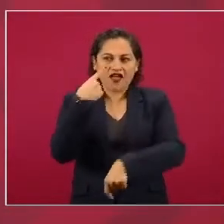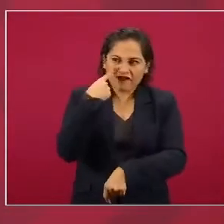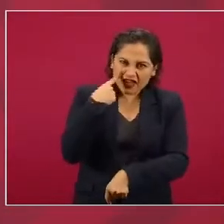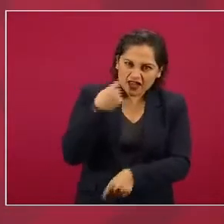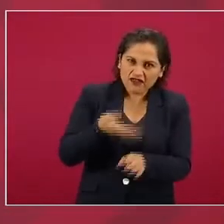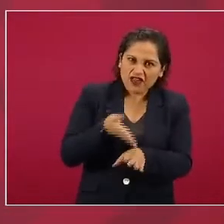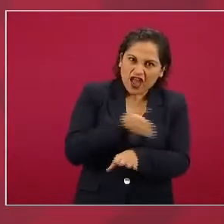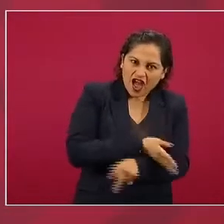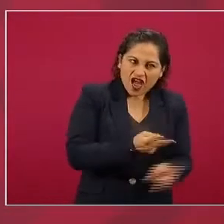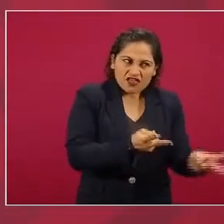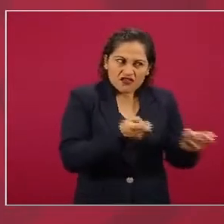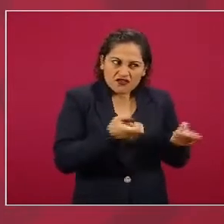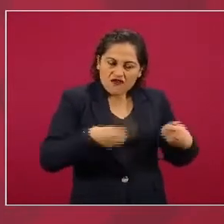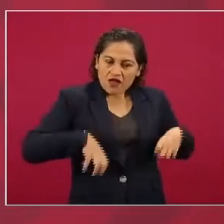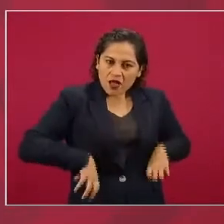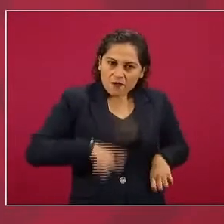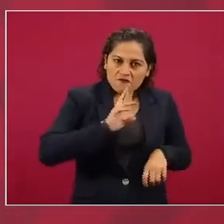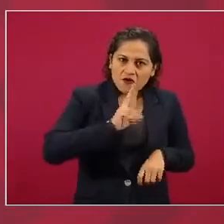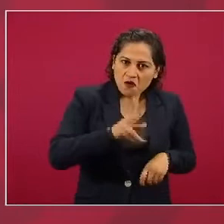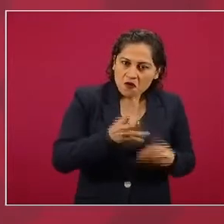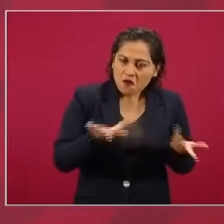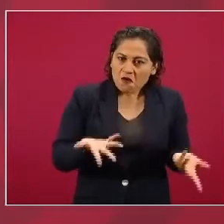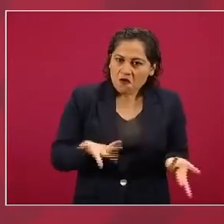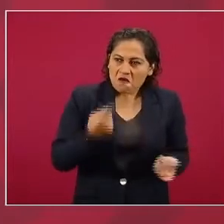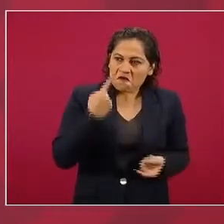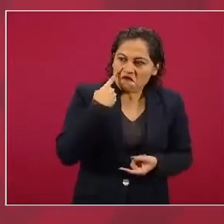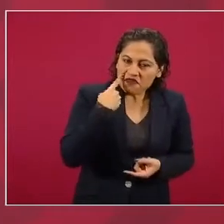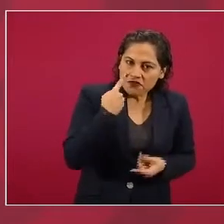robadera, del bandidaje oficial.